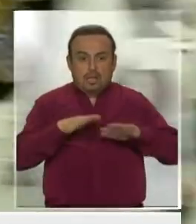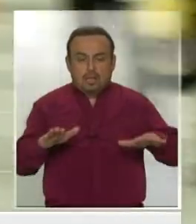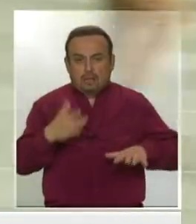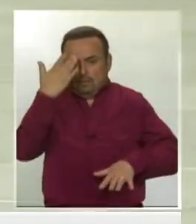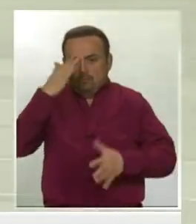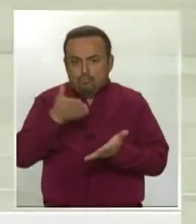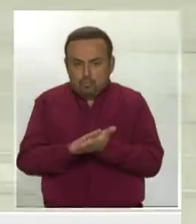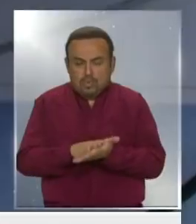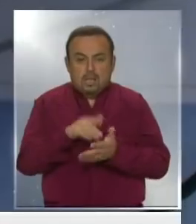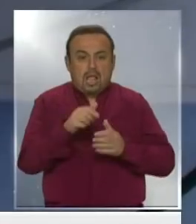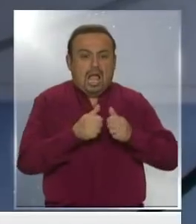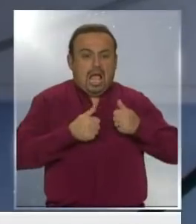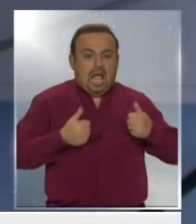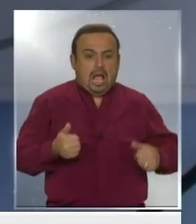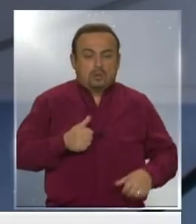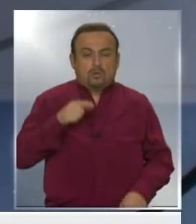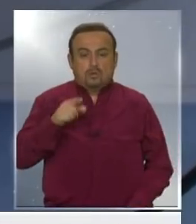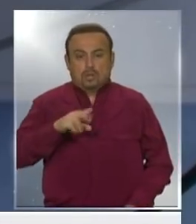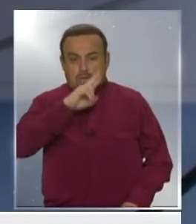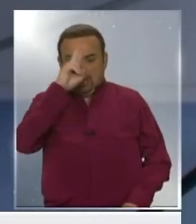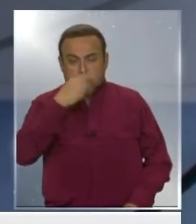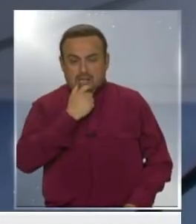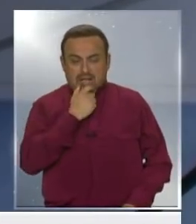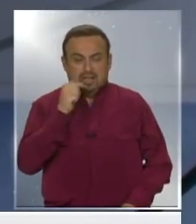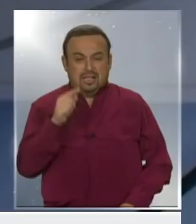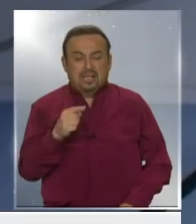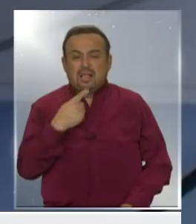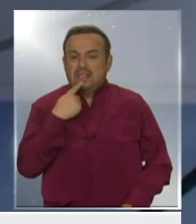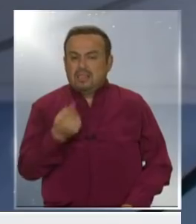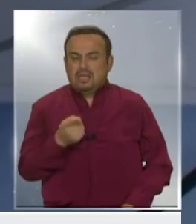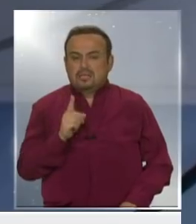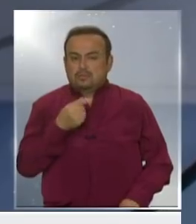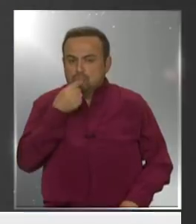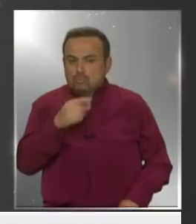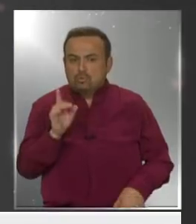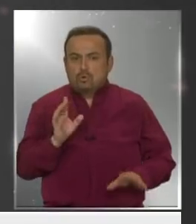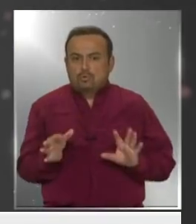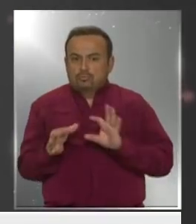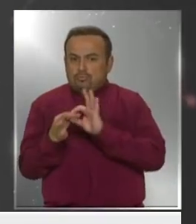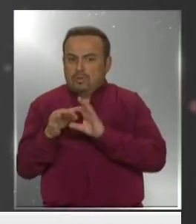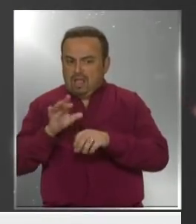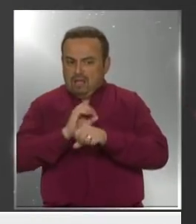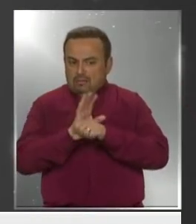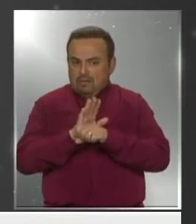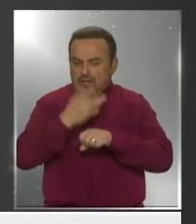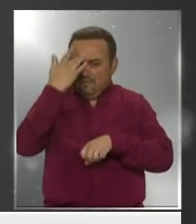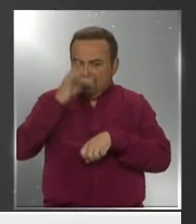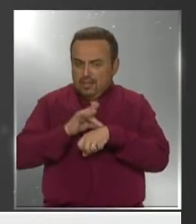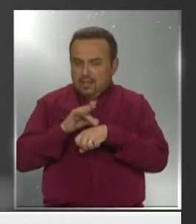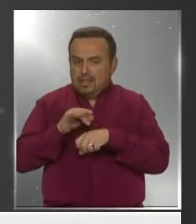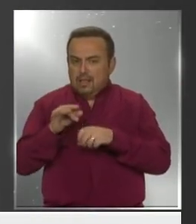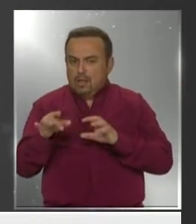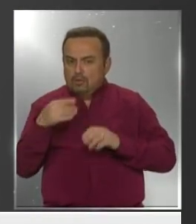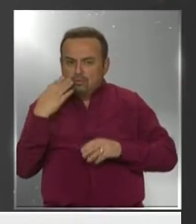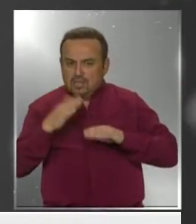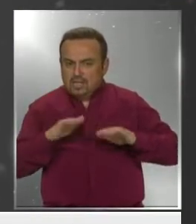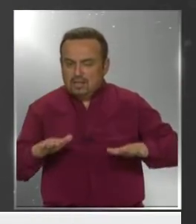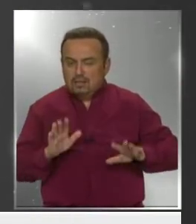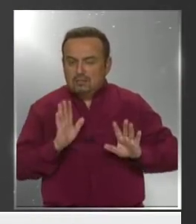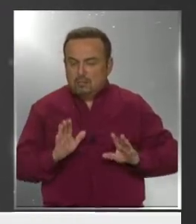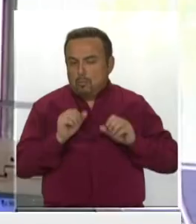pacientes. Las autoridades británicas recalcan que aún es muy pronto para establecer un nexo entre esta enfermedad y el COVID-19,